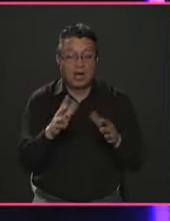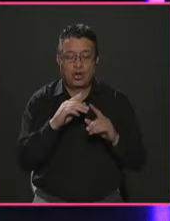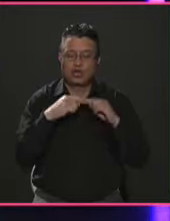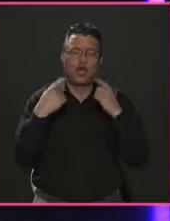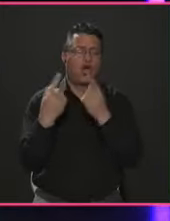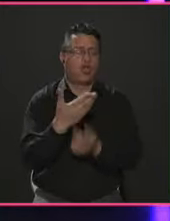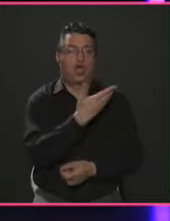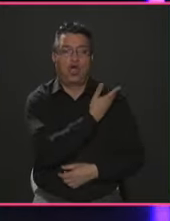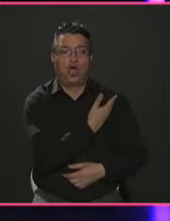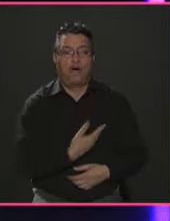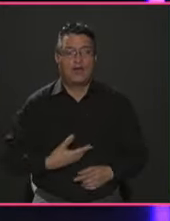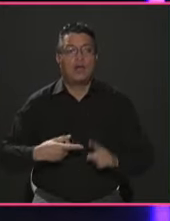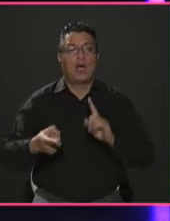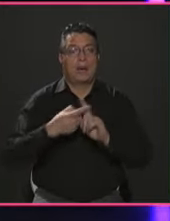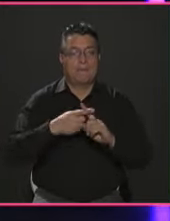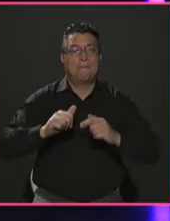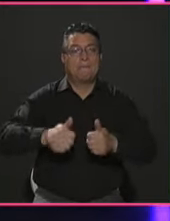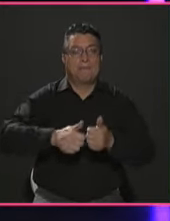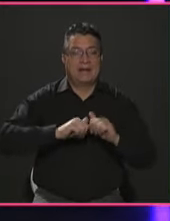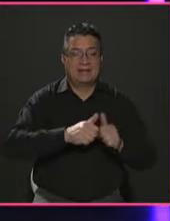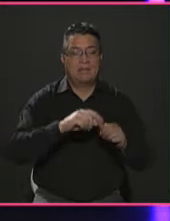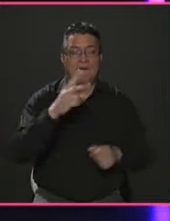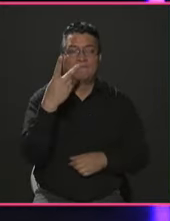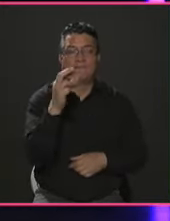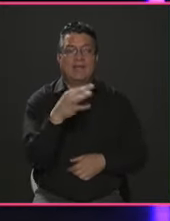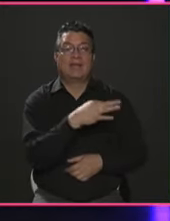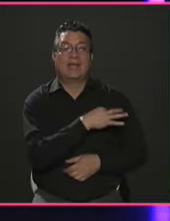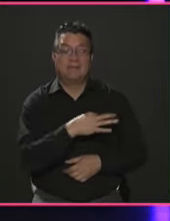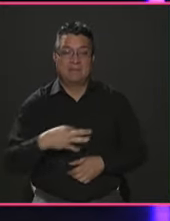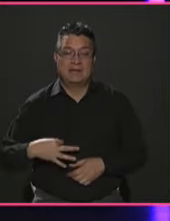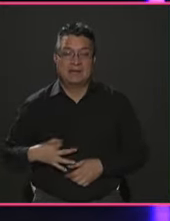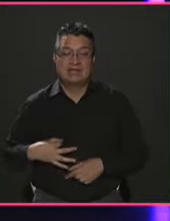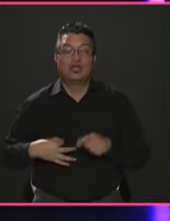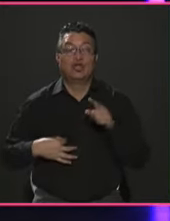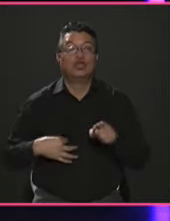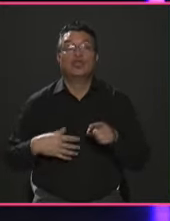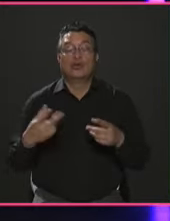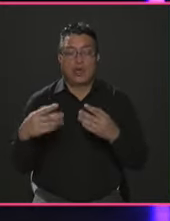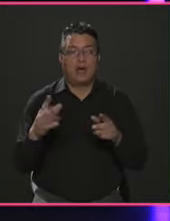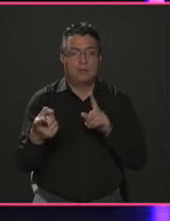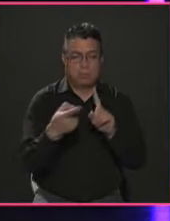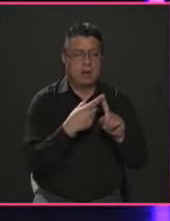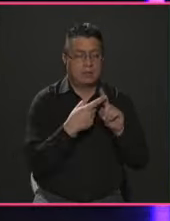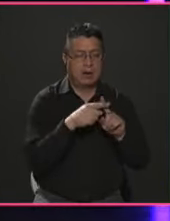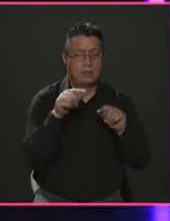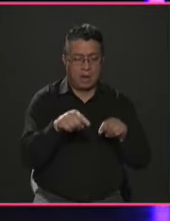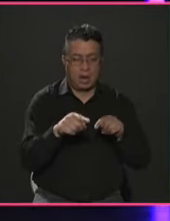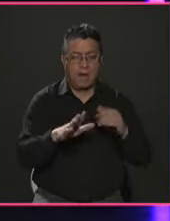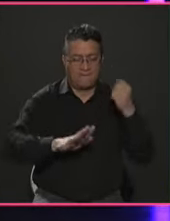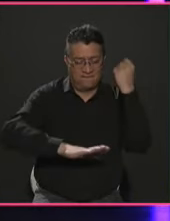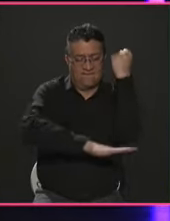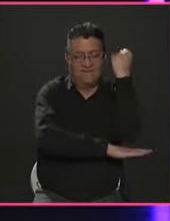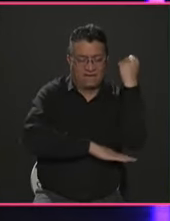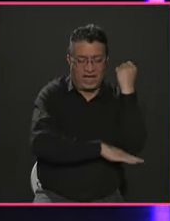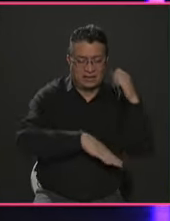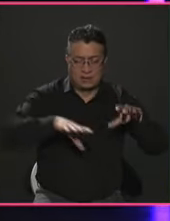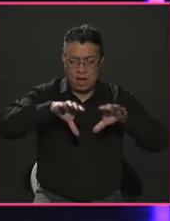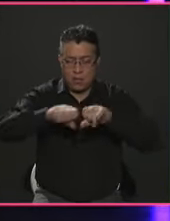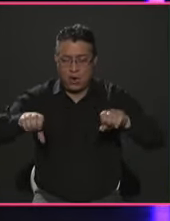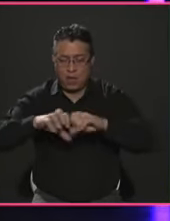gobiernos que participaron cerca de 20 ministros y ministras para sentar las bases de esa coordinación de esa